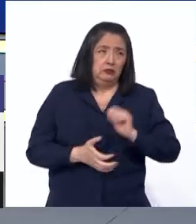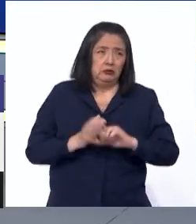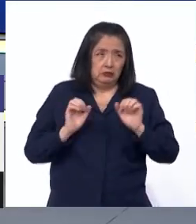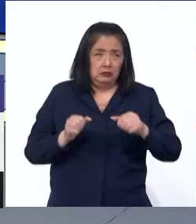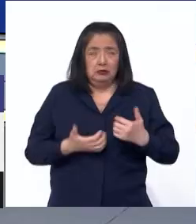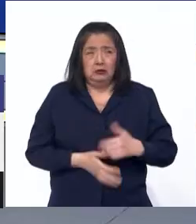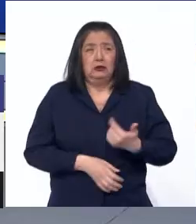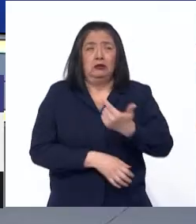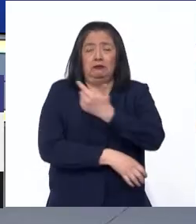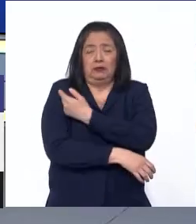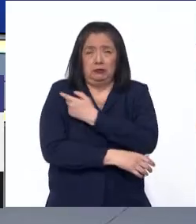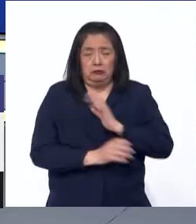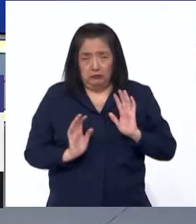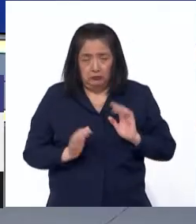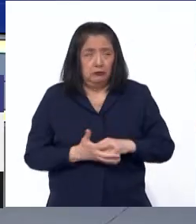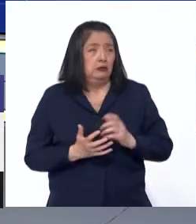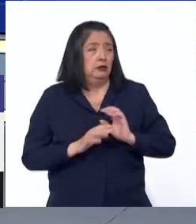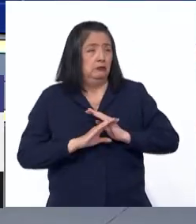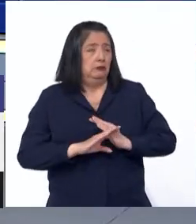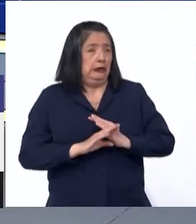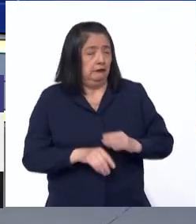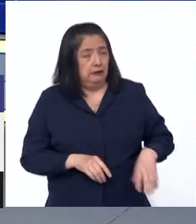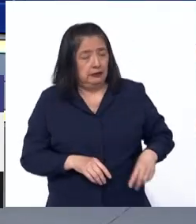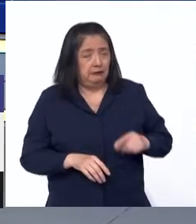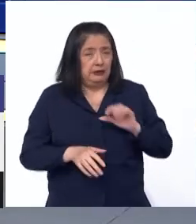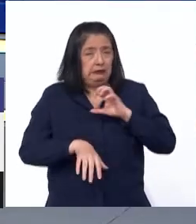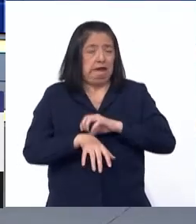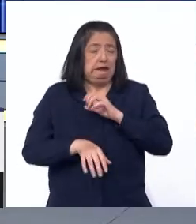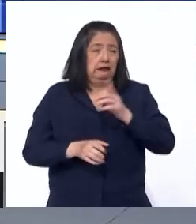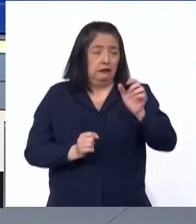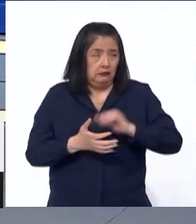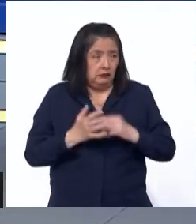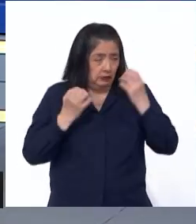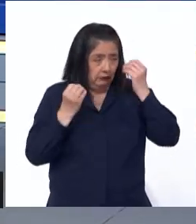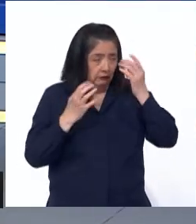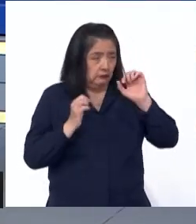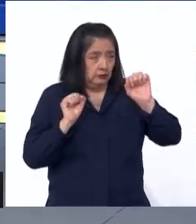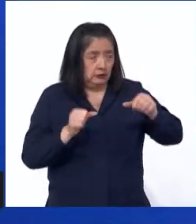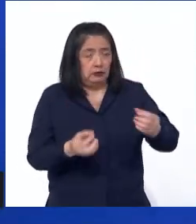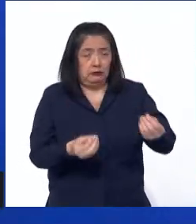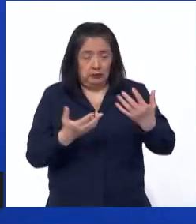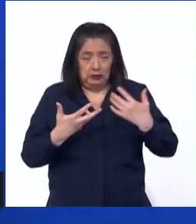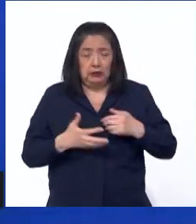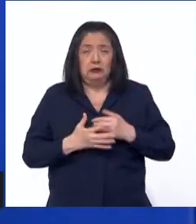ponerse la vacuna antirrábica. Muchísimas gracias a Carlos por la información que nos ha brindado desde Arequipa.